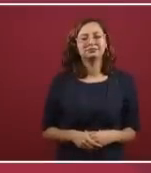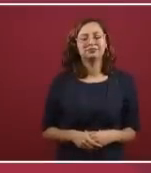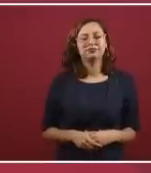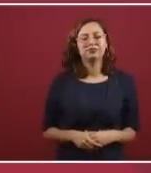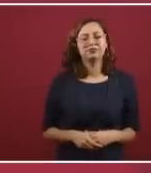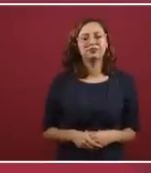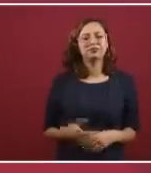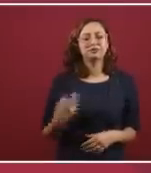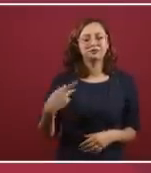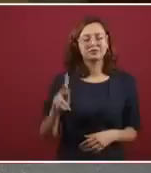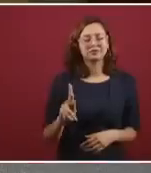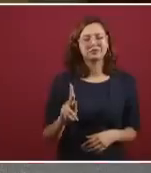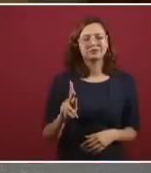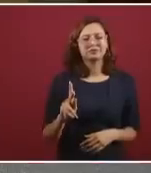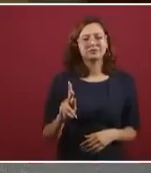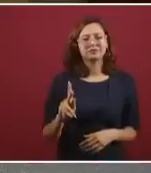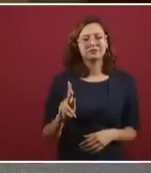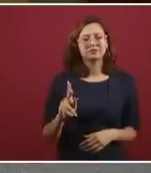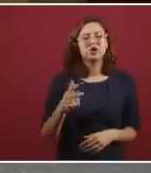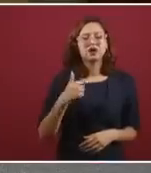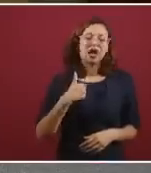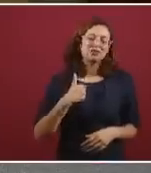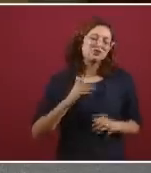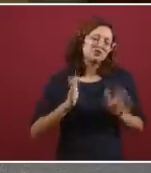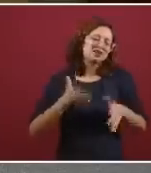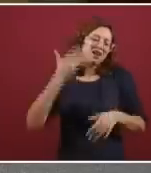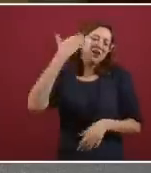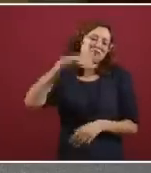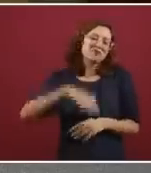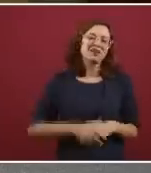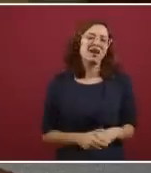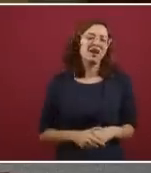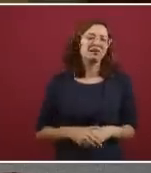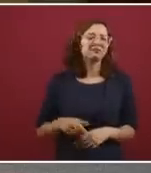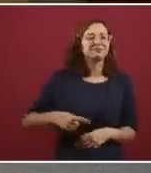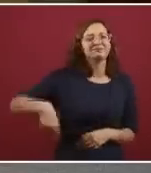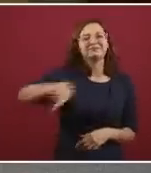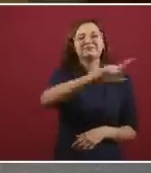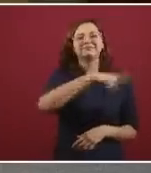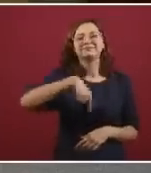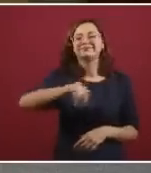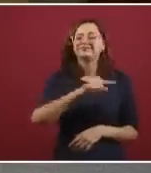lo supe por anticipado porque hasta se burlaban